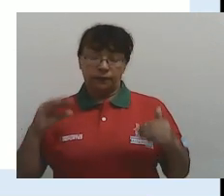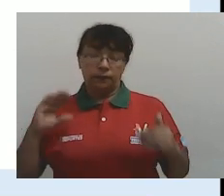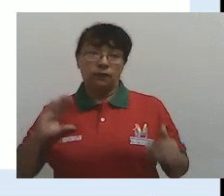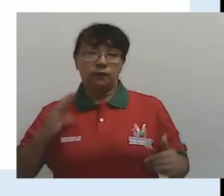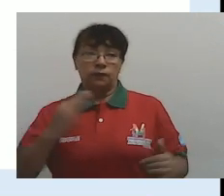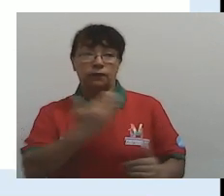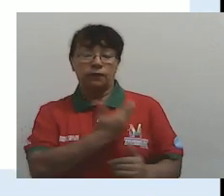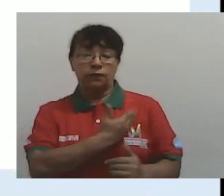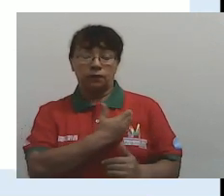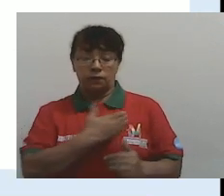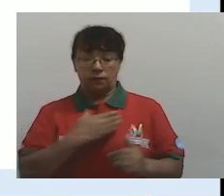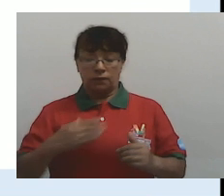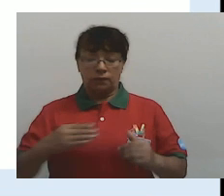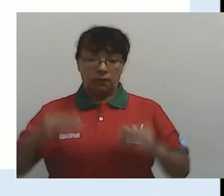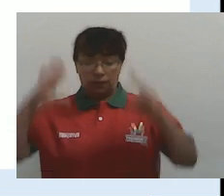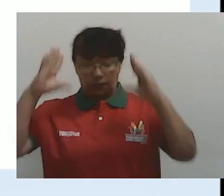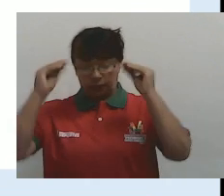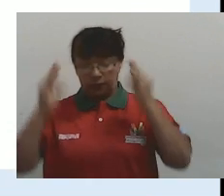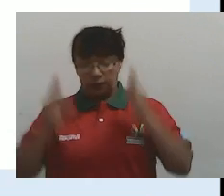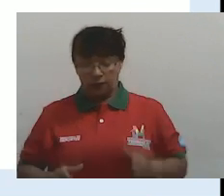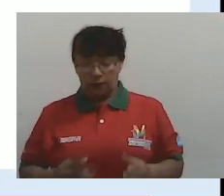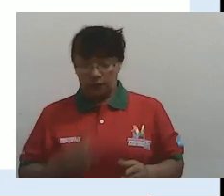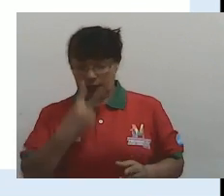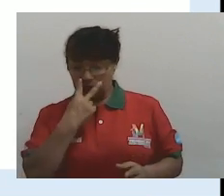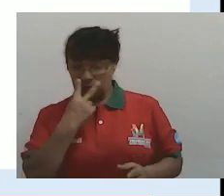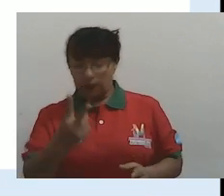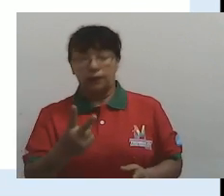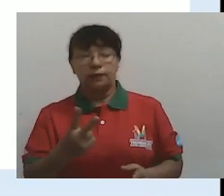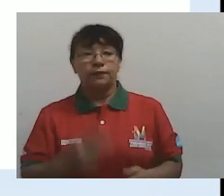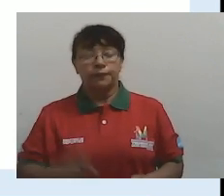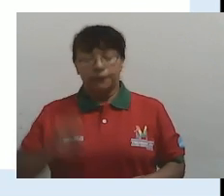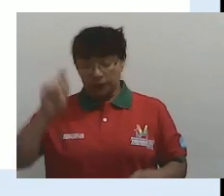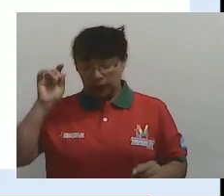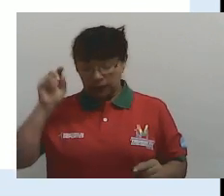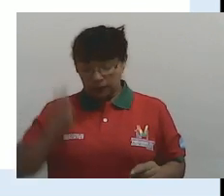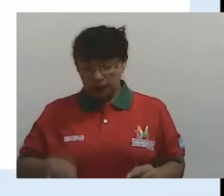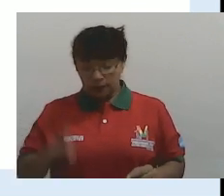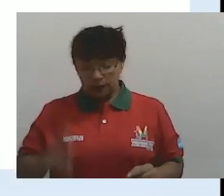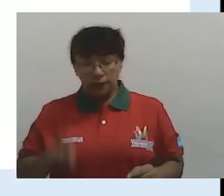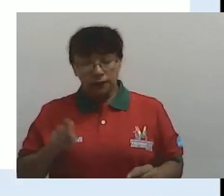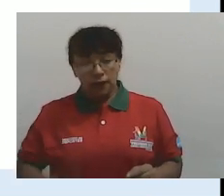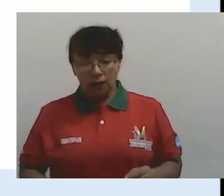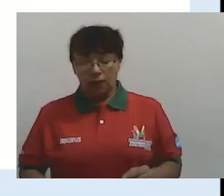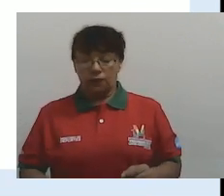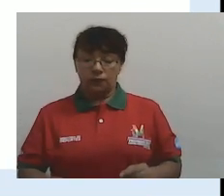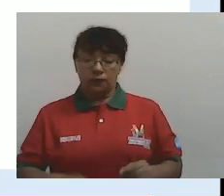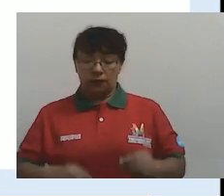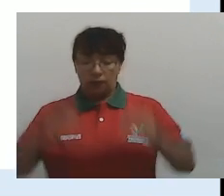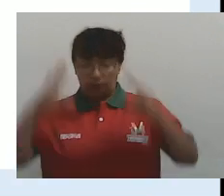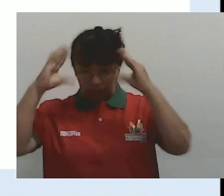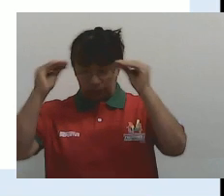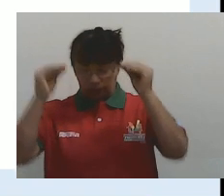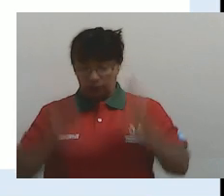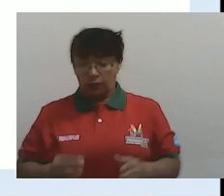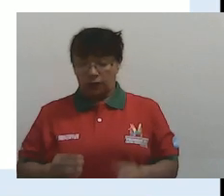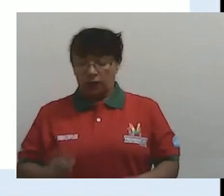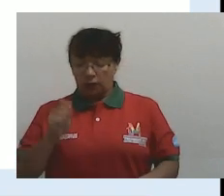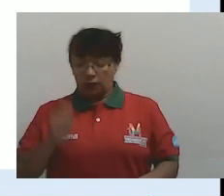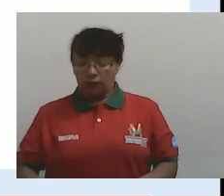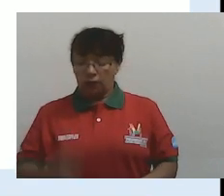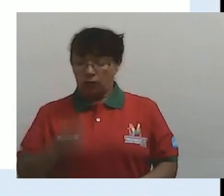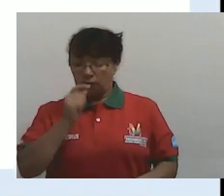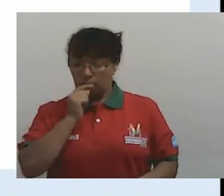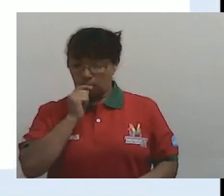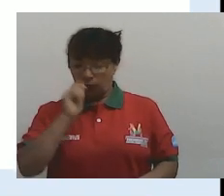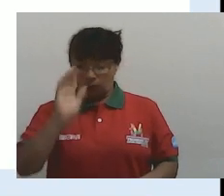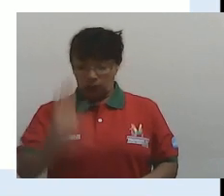5.5 metros. ¿Estamos? En el triple necesito 6 jueces. Saben que en todas las pruebas tenemos a la vez